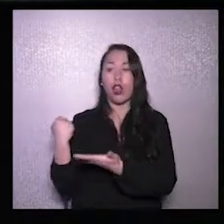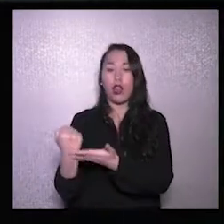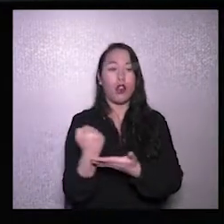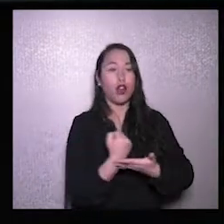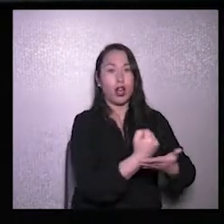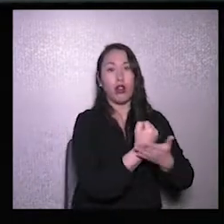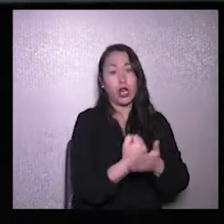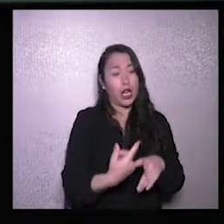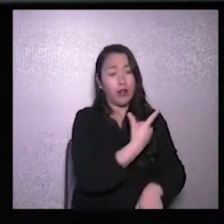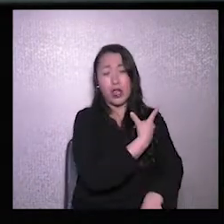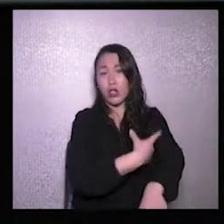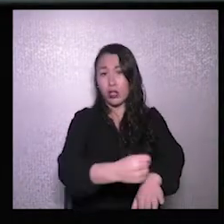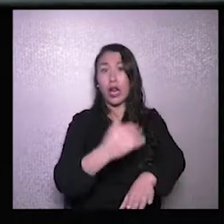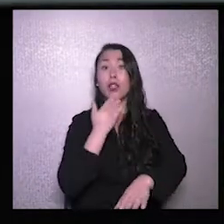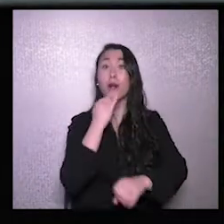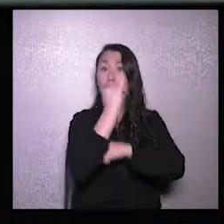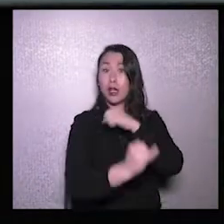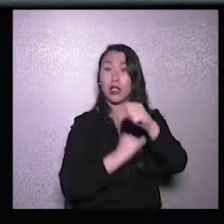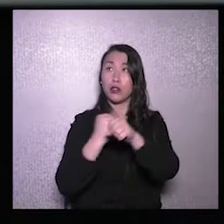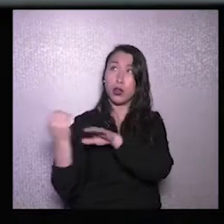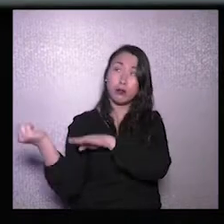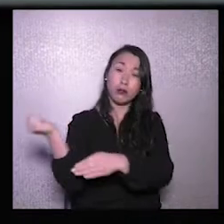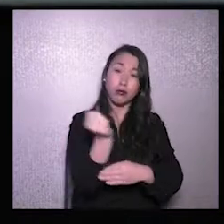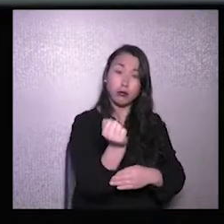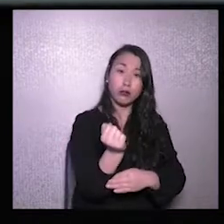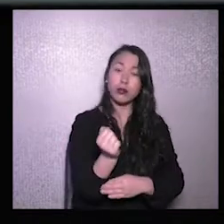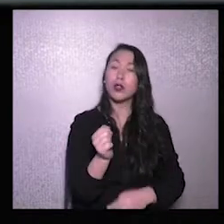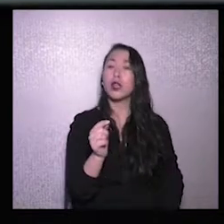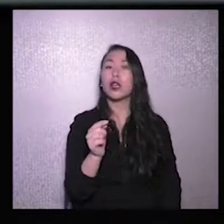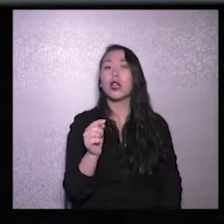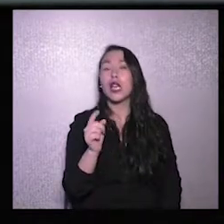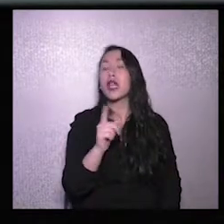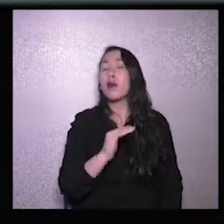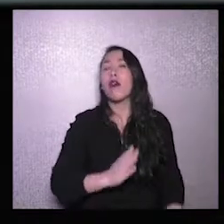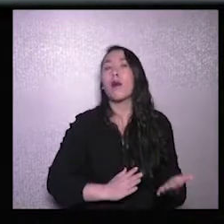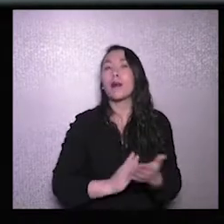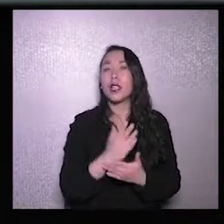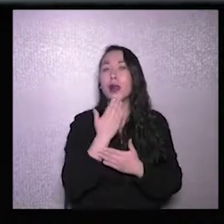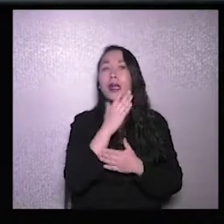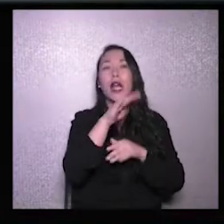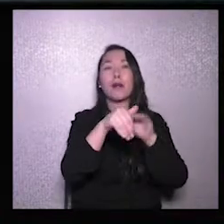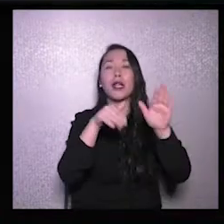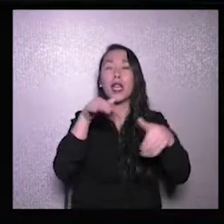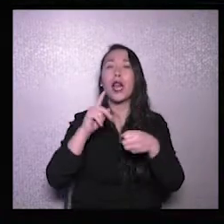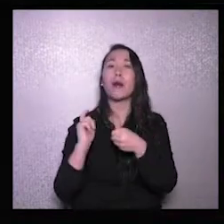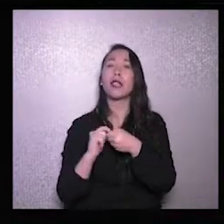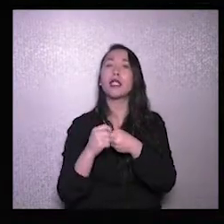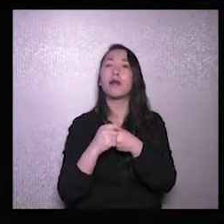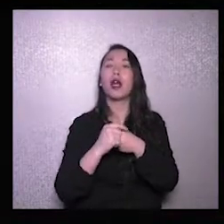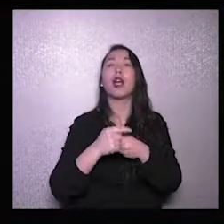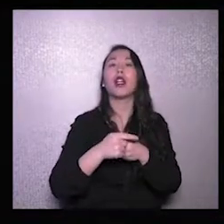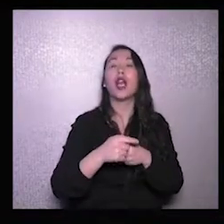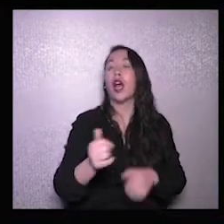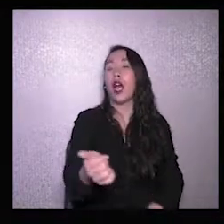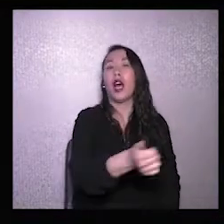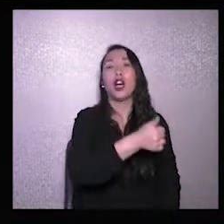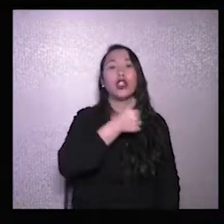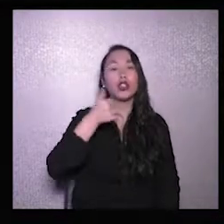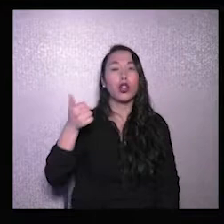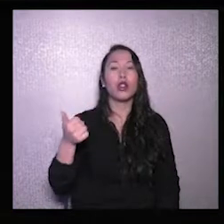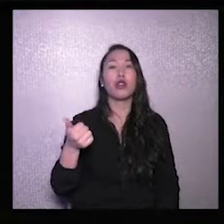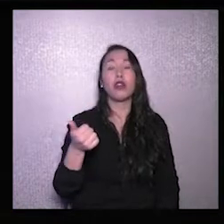a nivel nacional e internacional y pronto comenzaremos a invitar a participar a todos los actores relevantes